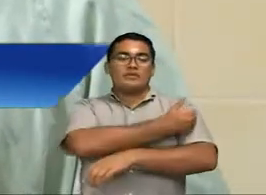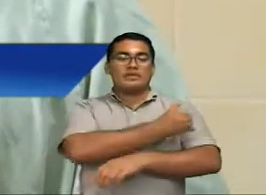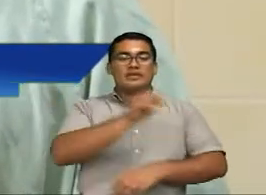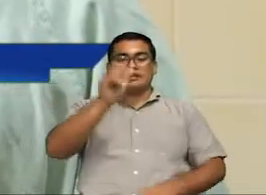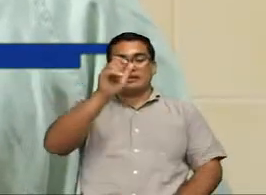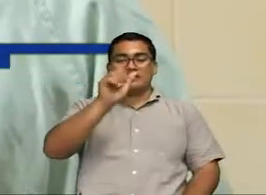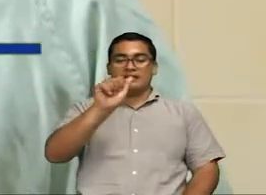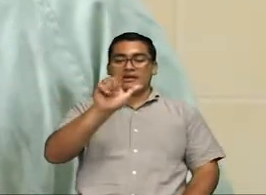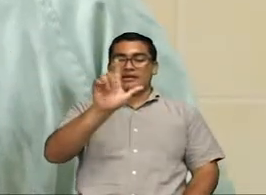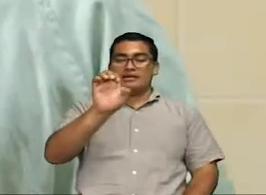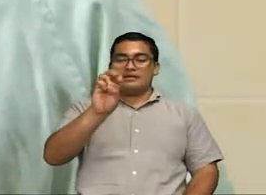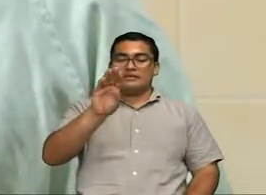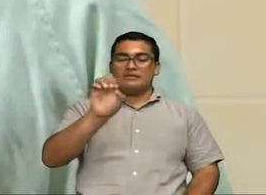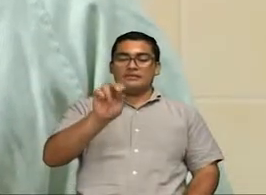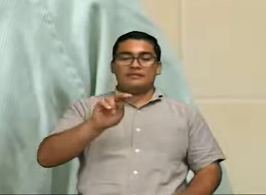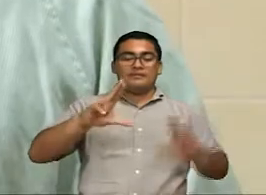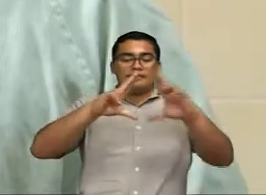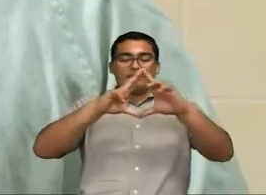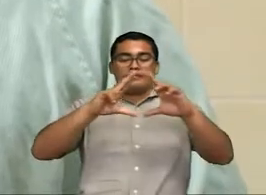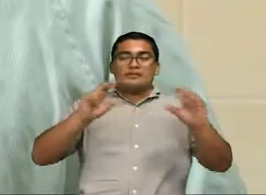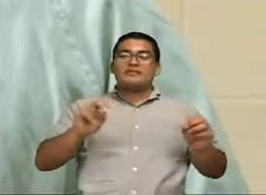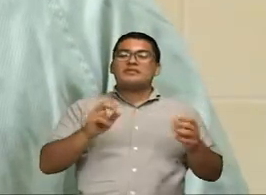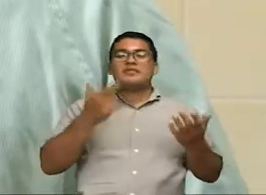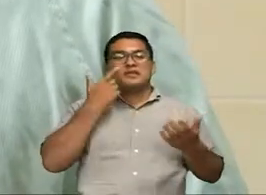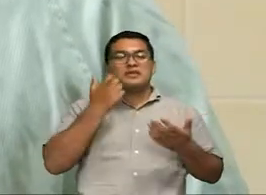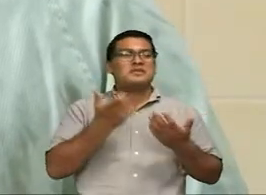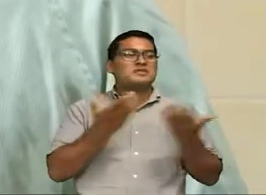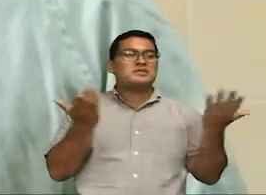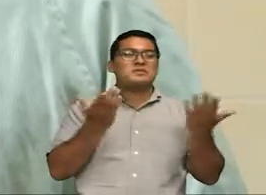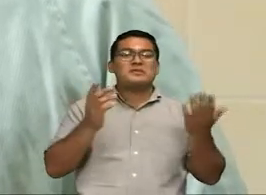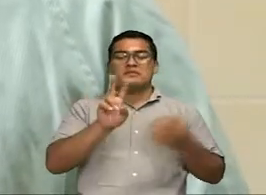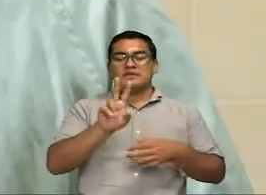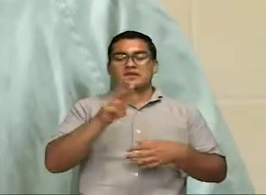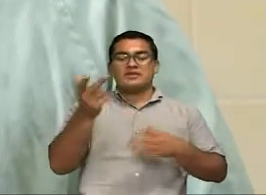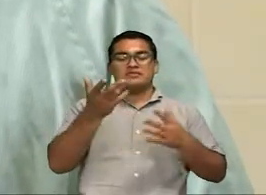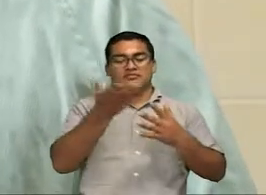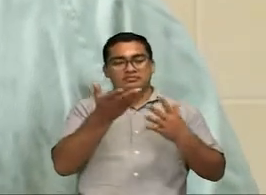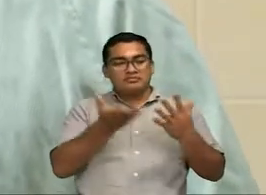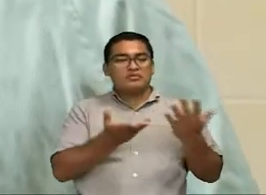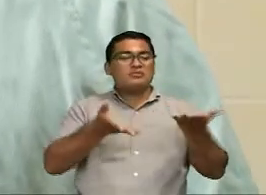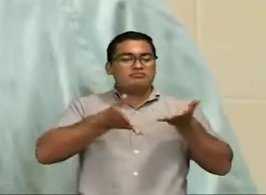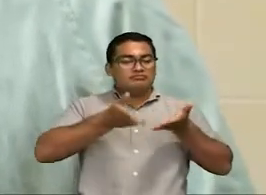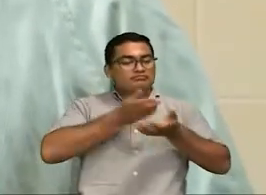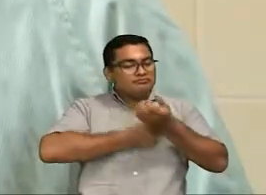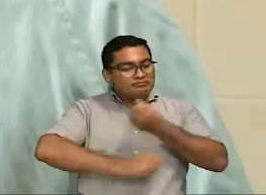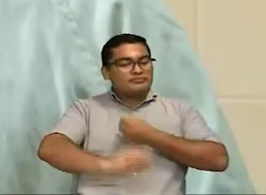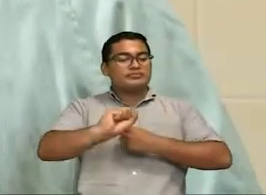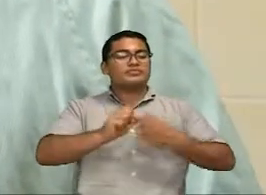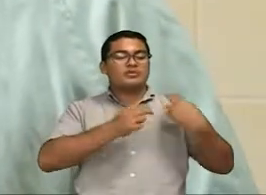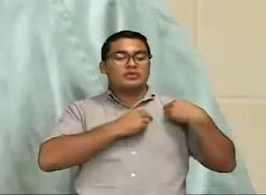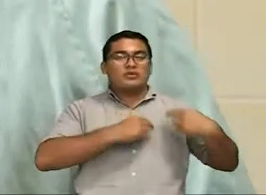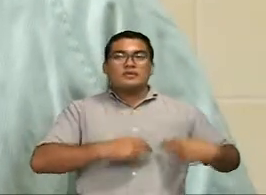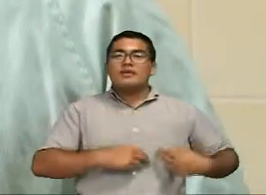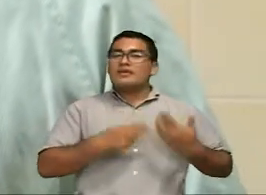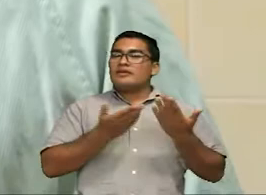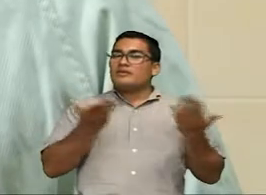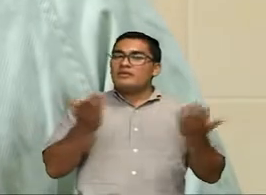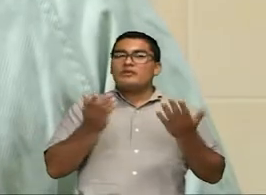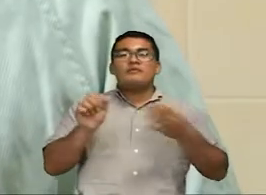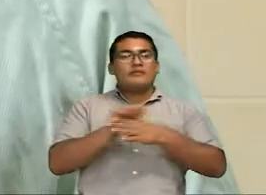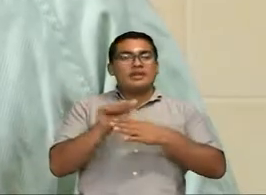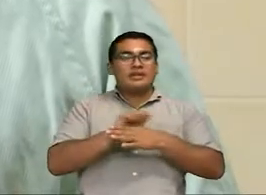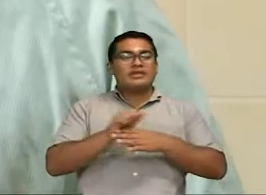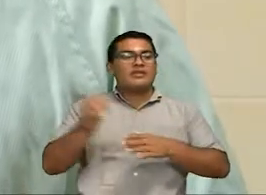para conocer las 28 posiciones de un parto humanizado. Este programa lo realiza, lo ejecuta el Hospital